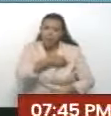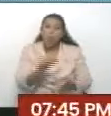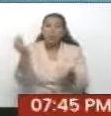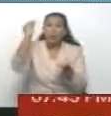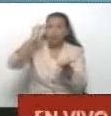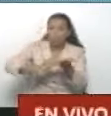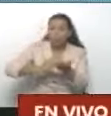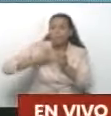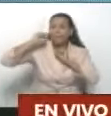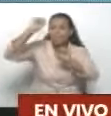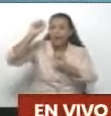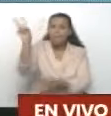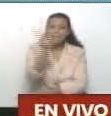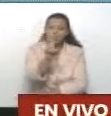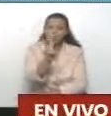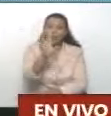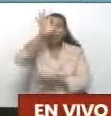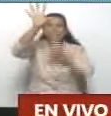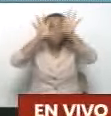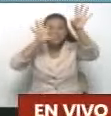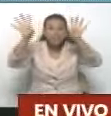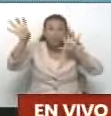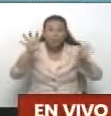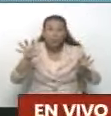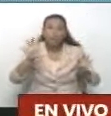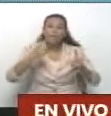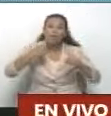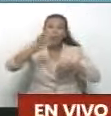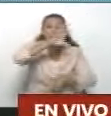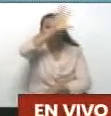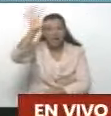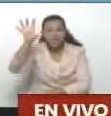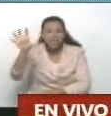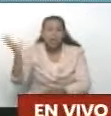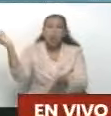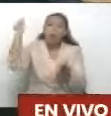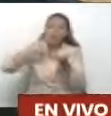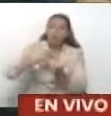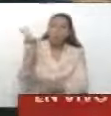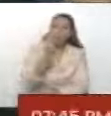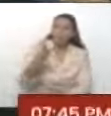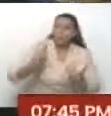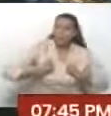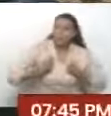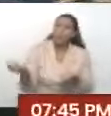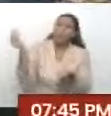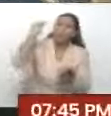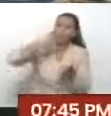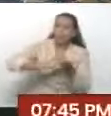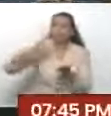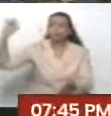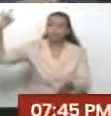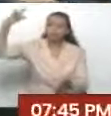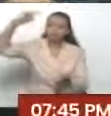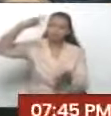a la patria, para tenderle los brazos a todos los venezolanos y venezolanas